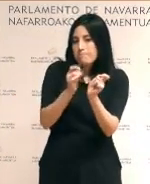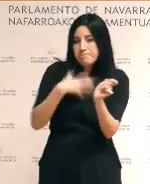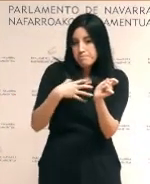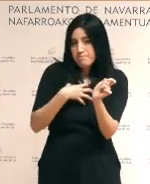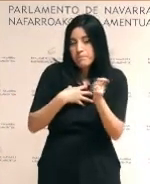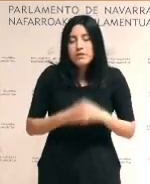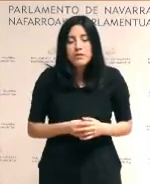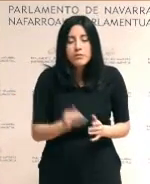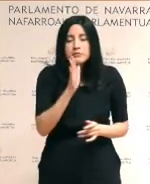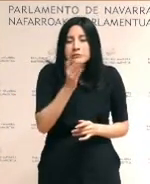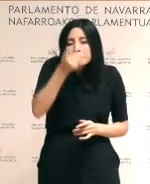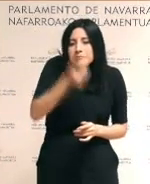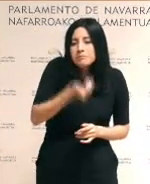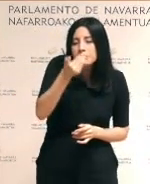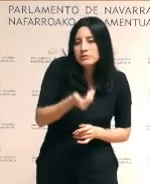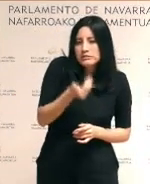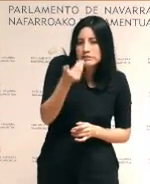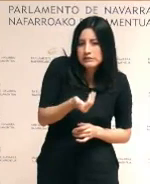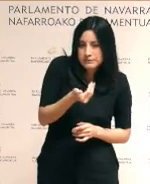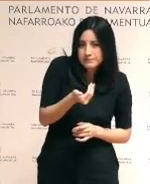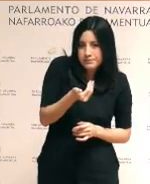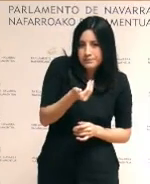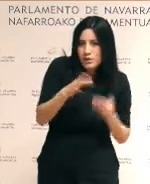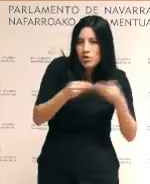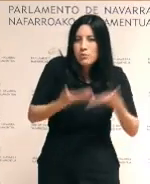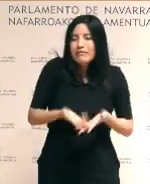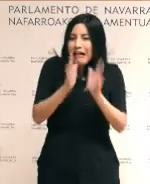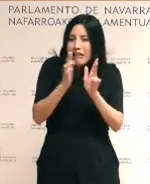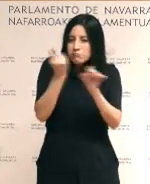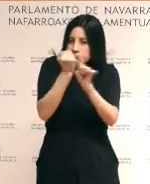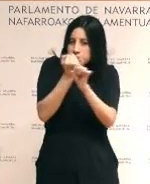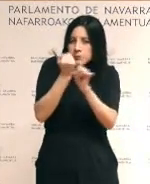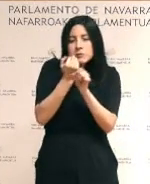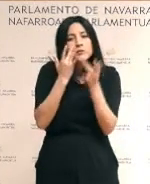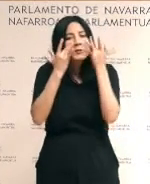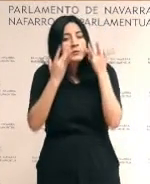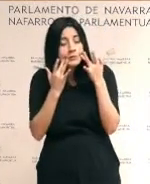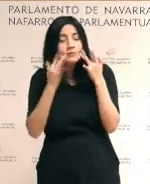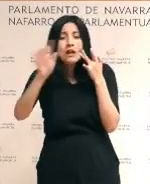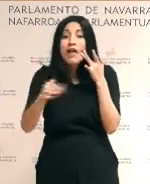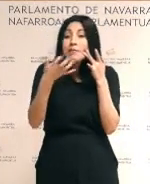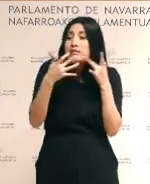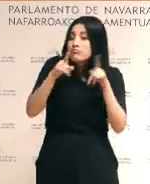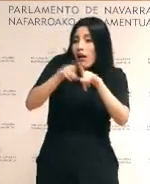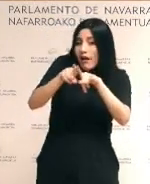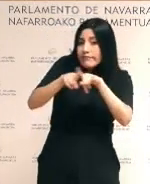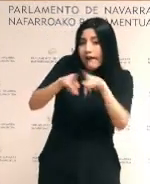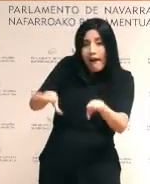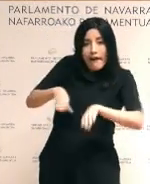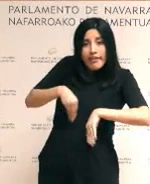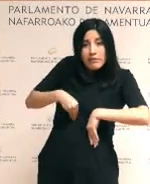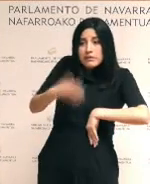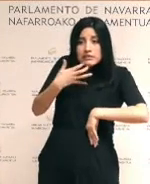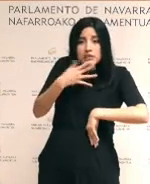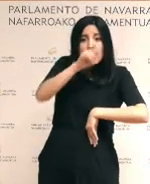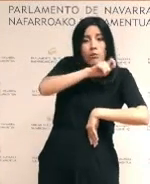algo importantísimo para que haya una auténtica democracia. Y acepte las críticas a su gestión de los medios, de los colectivos y de la